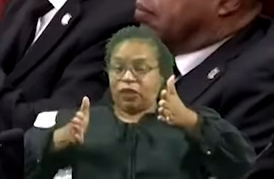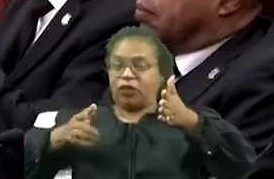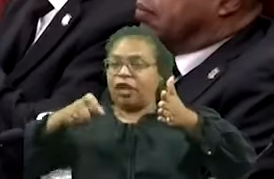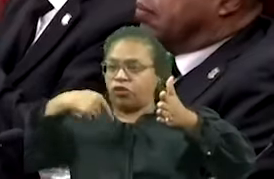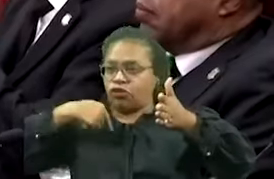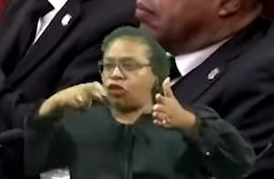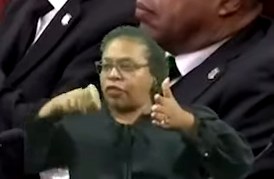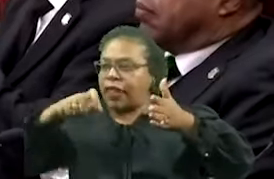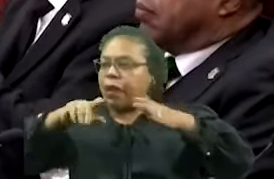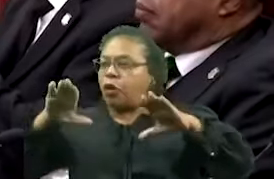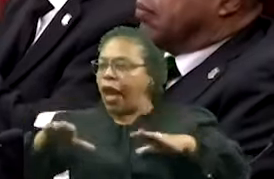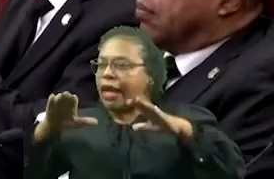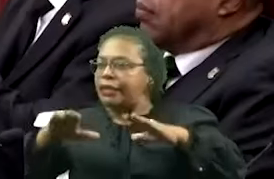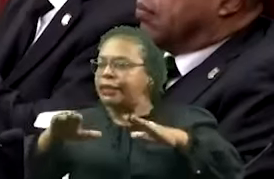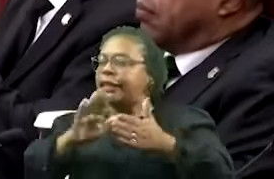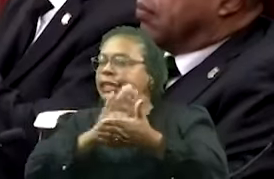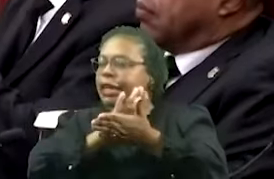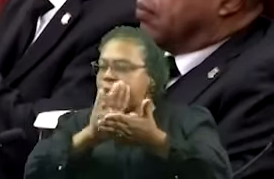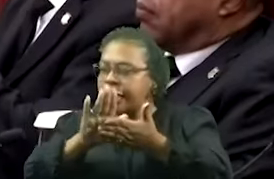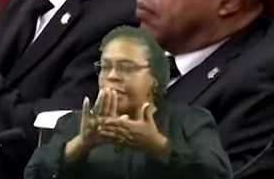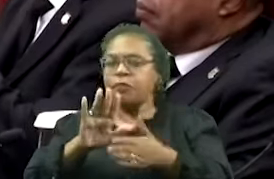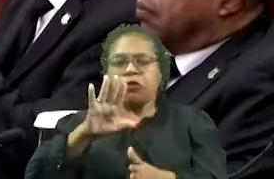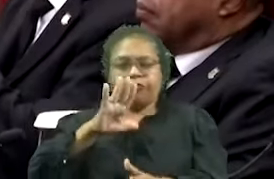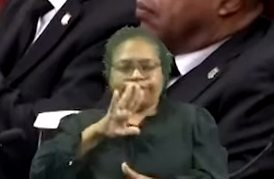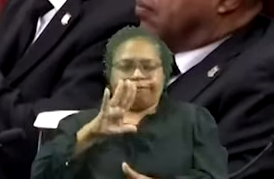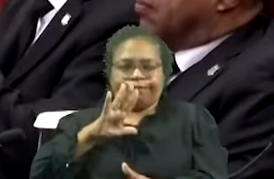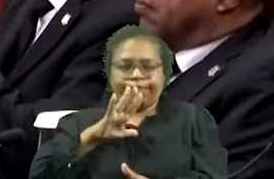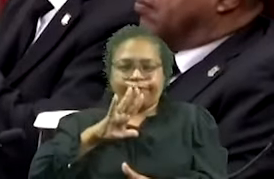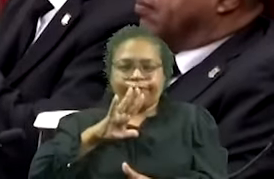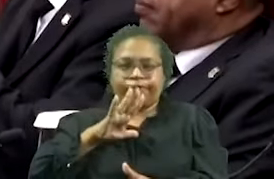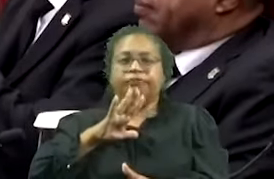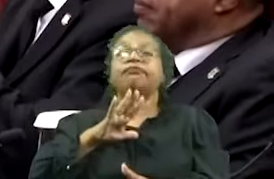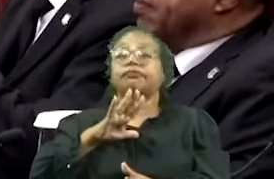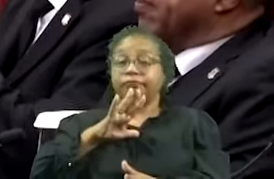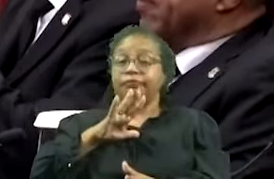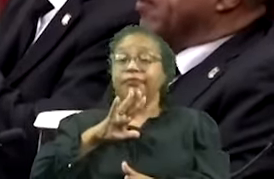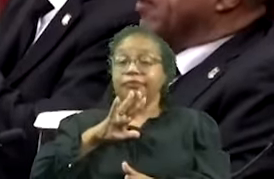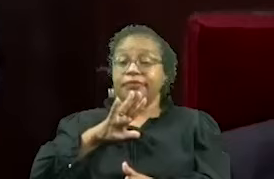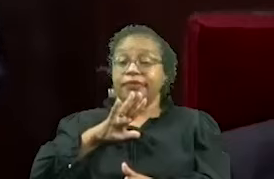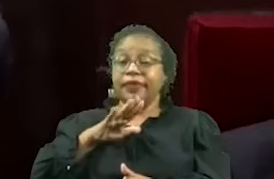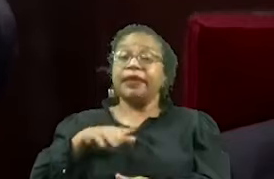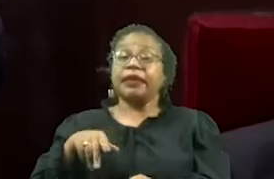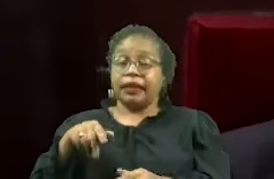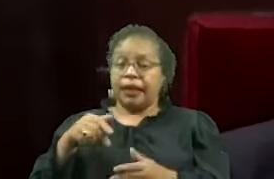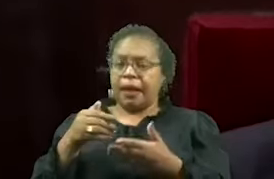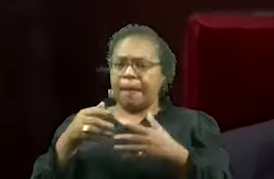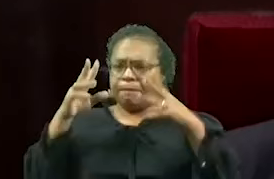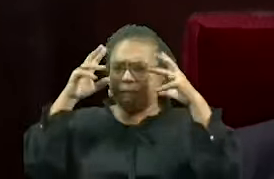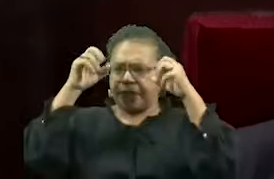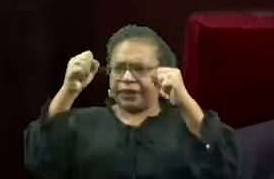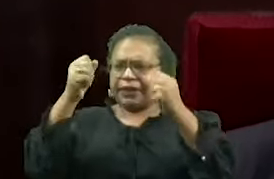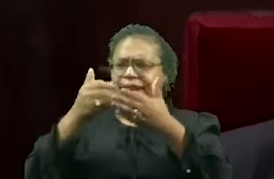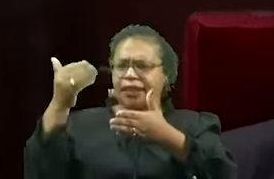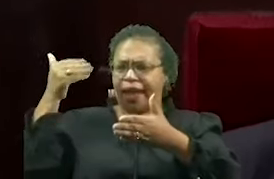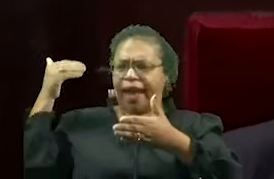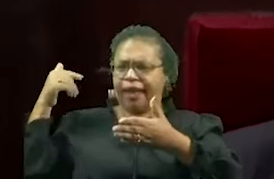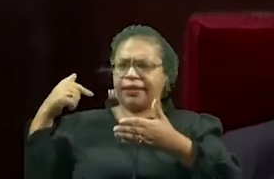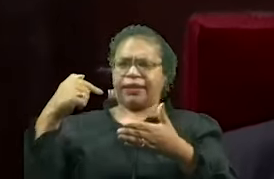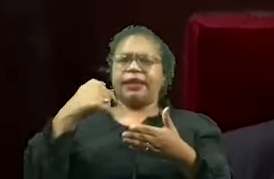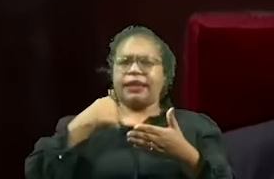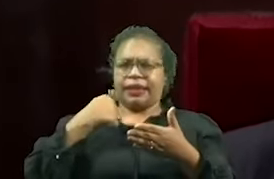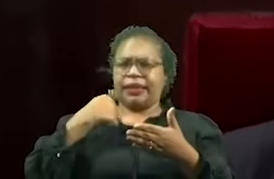dedicación casi todos los presidentes que me antecedieron conservaron la antigua costumbre de tender ante